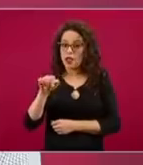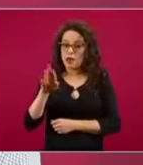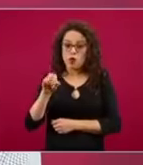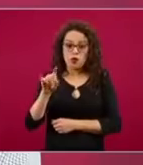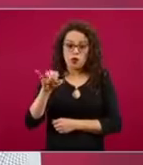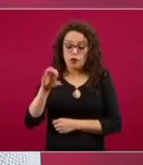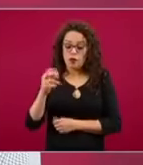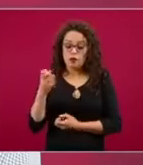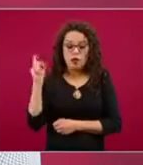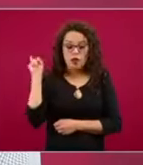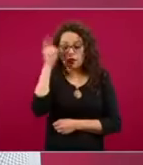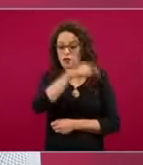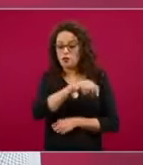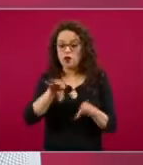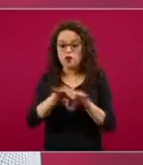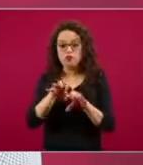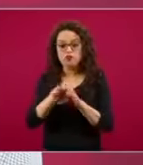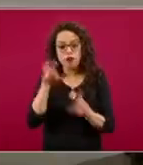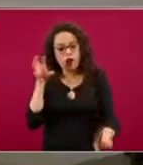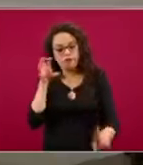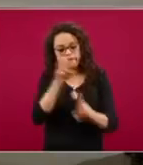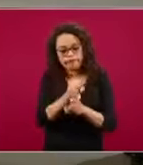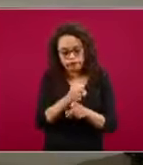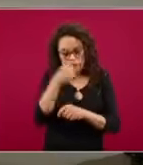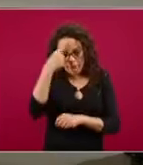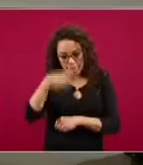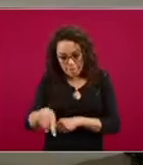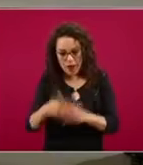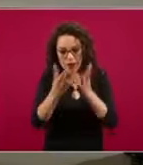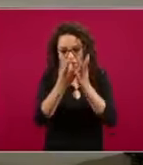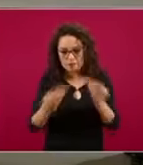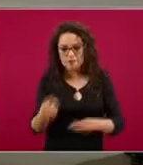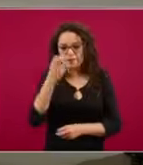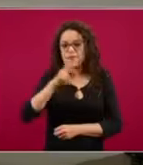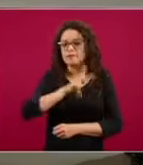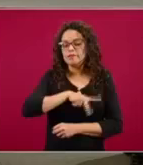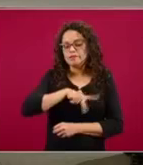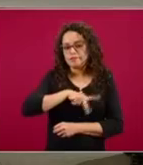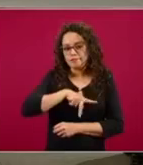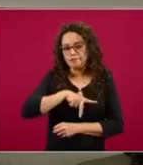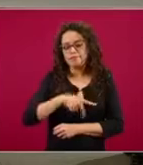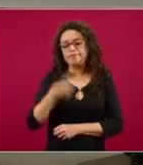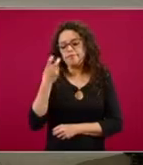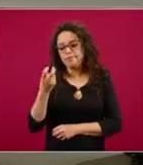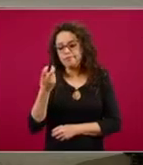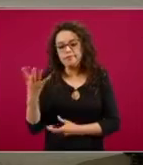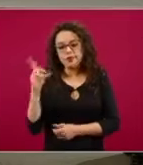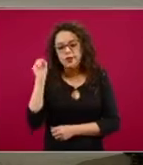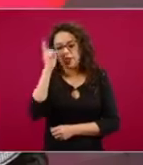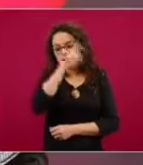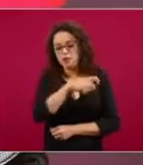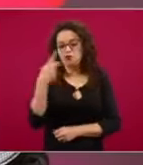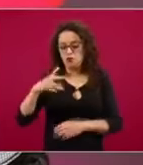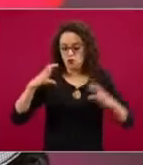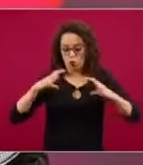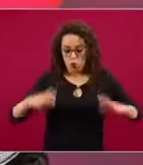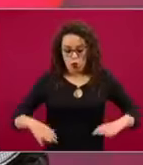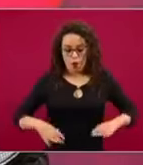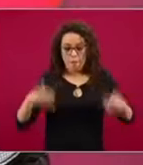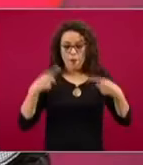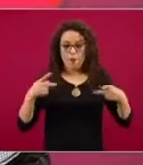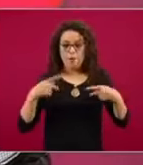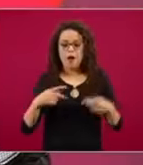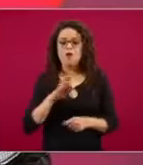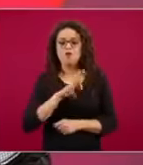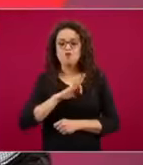agente infeccioso, que en este caso es el virus, y entonces contribuye a que la inmunidad de la persona pueda responder. Dado que eso no